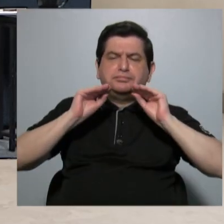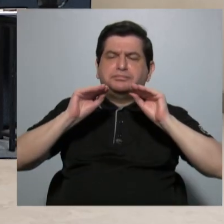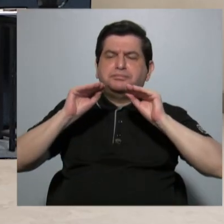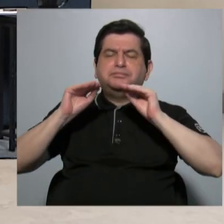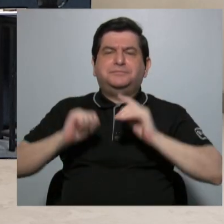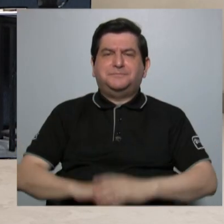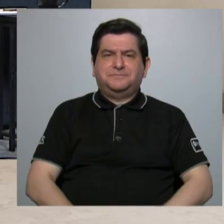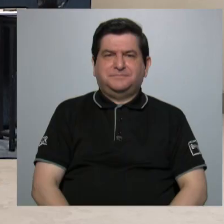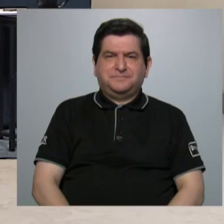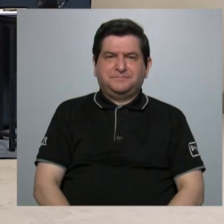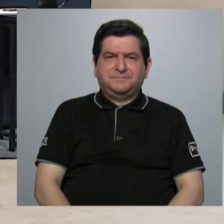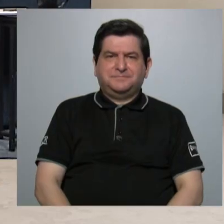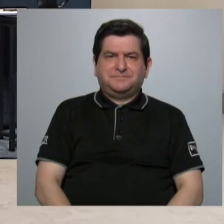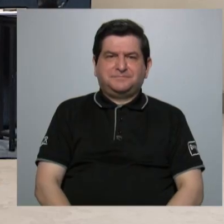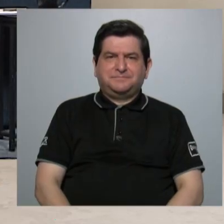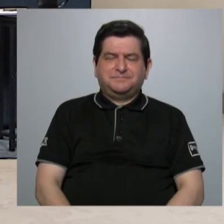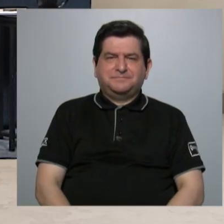y